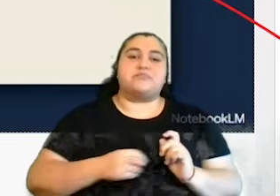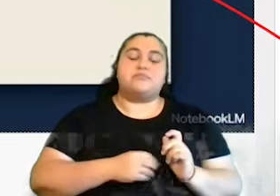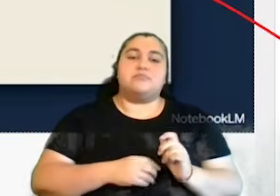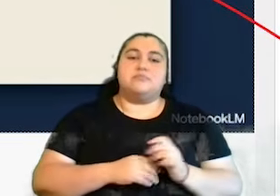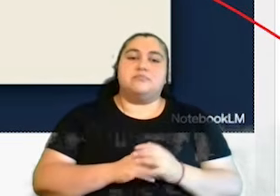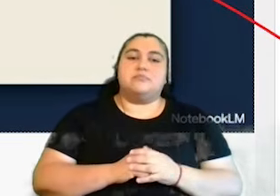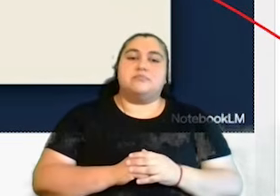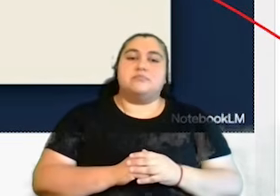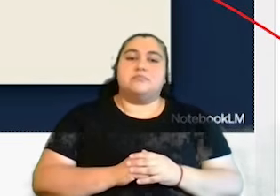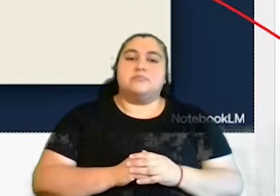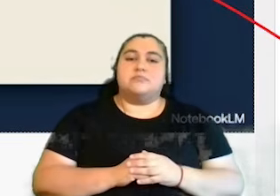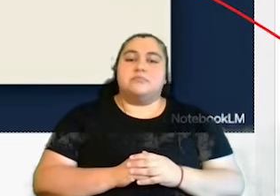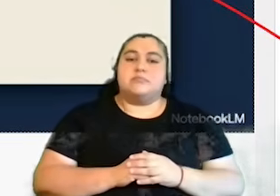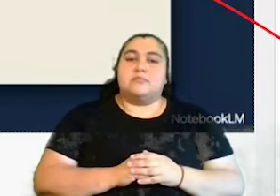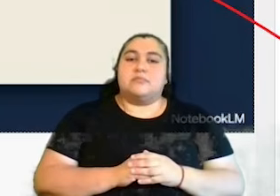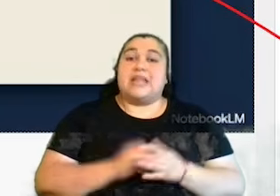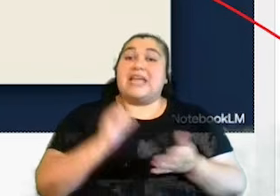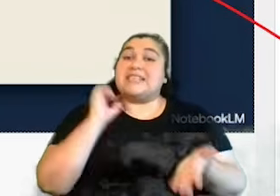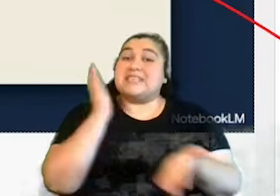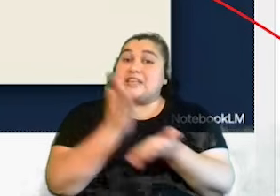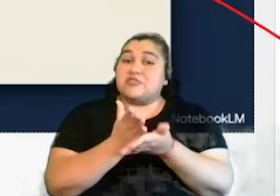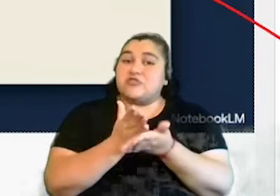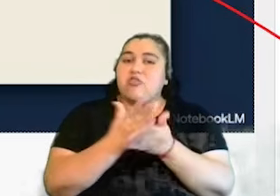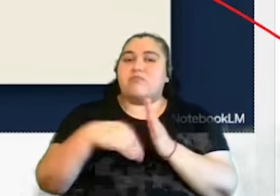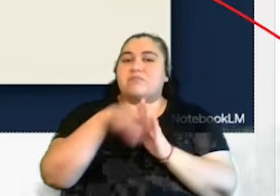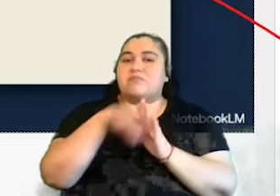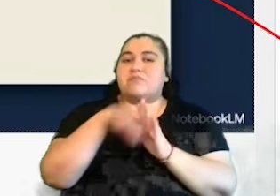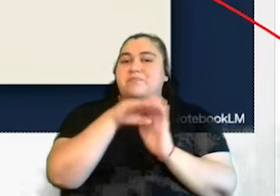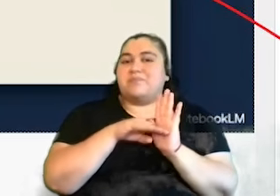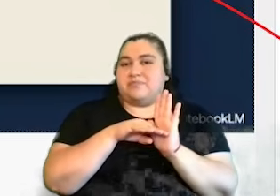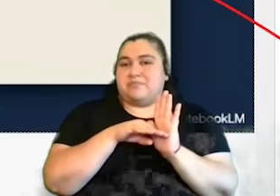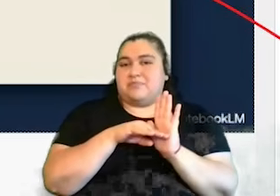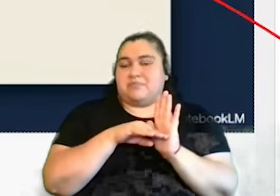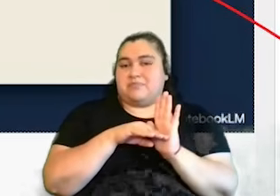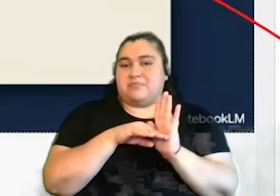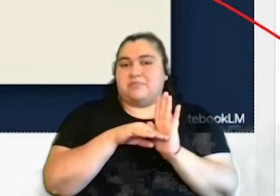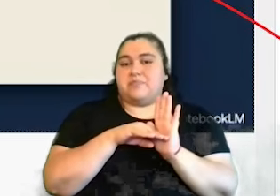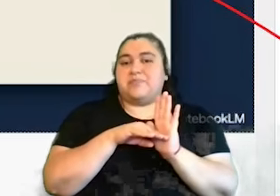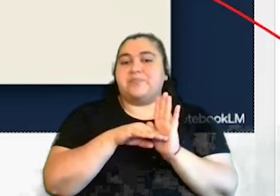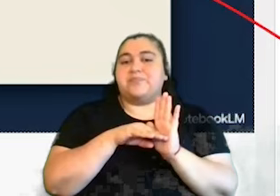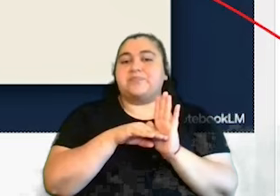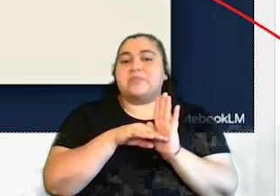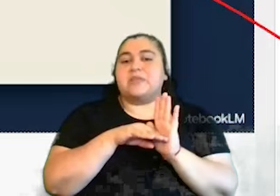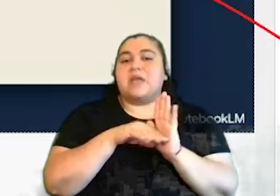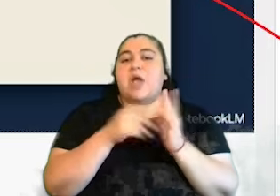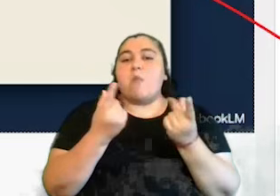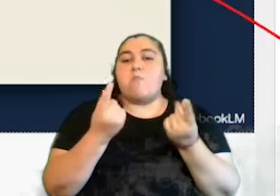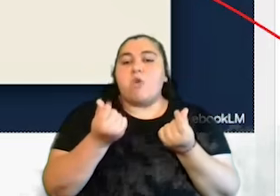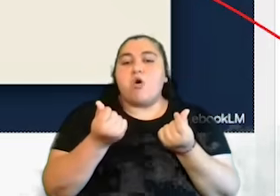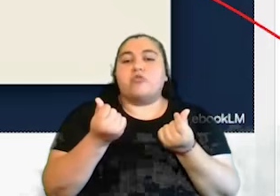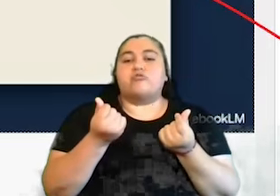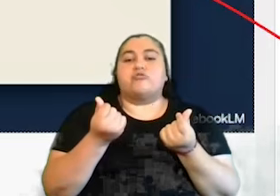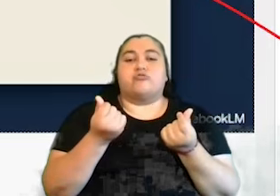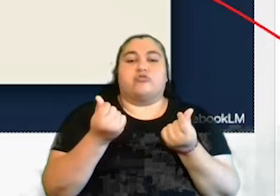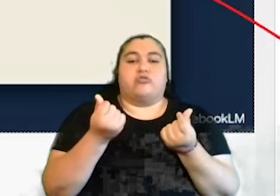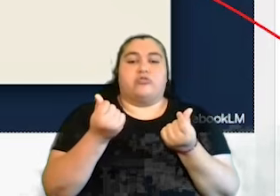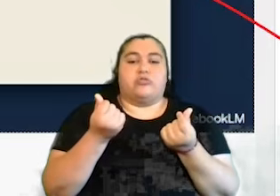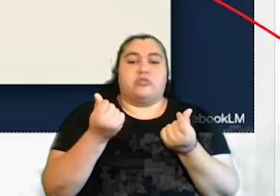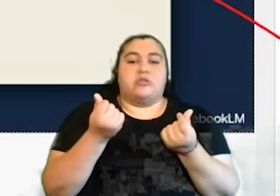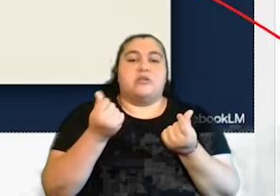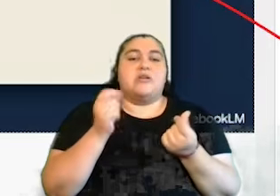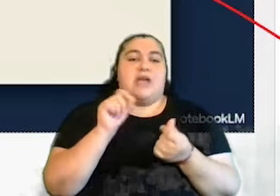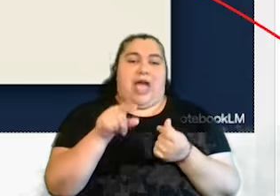la sanción en cuanto al régimen penal tributario. Y con respecto a los montos, acá sí me voy a detener y les voy